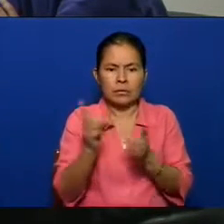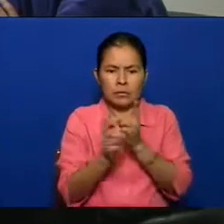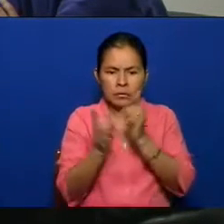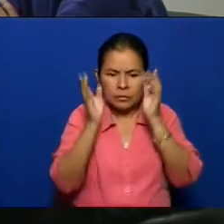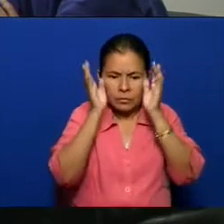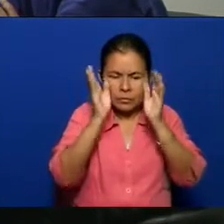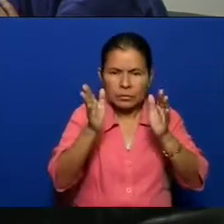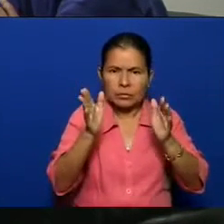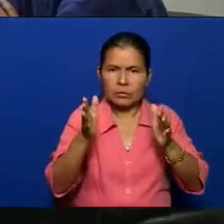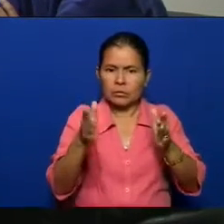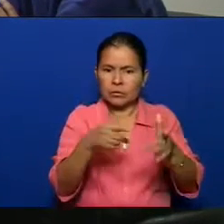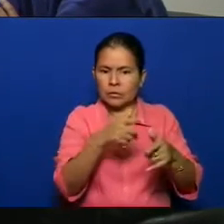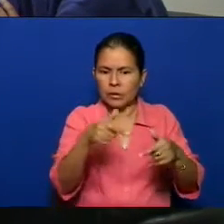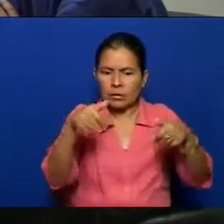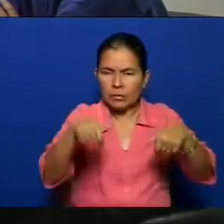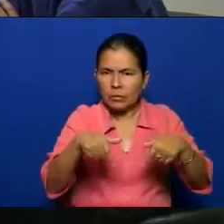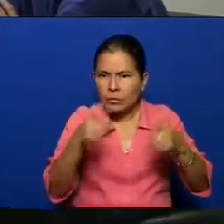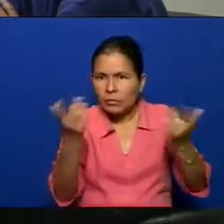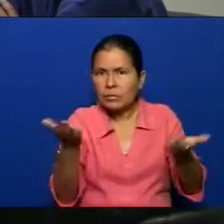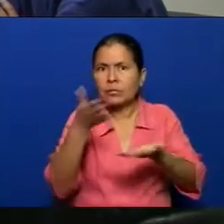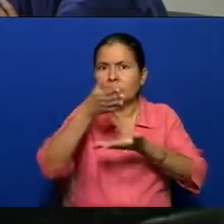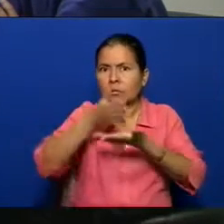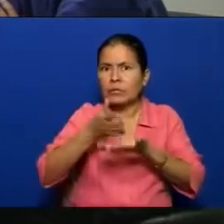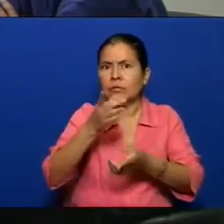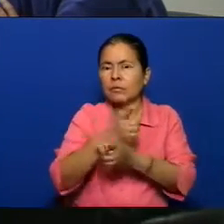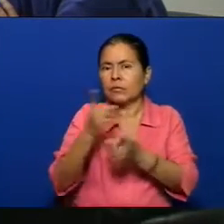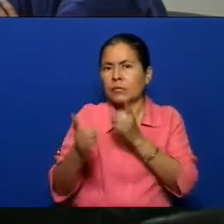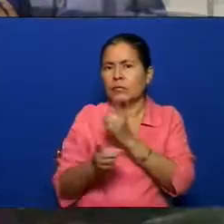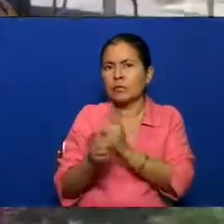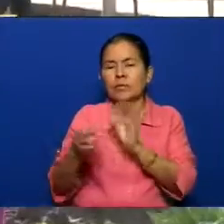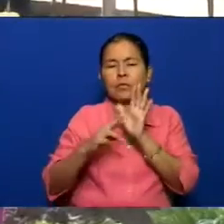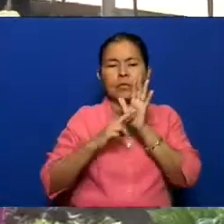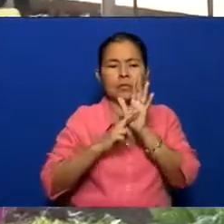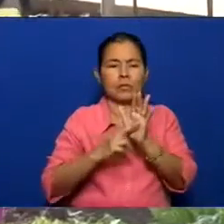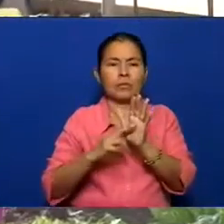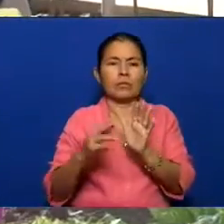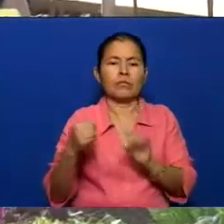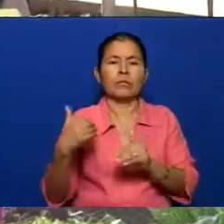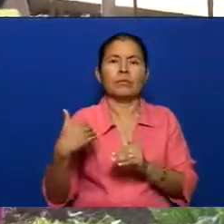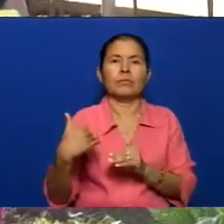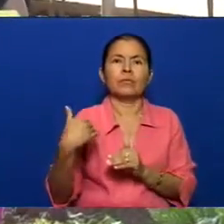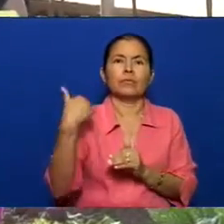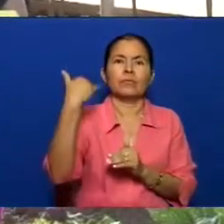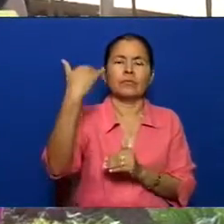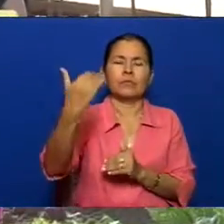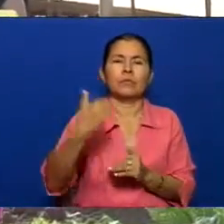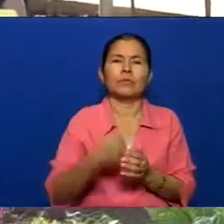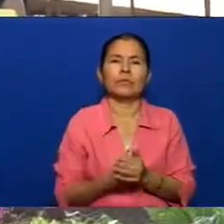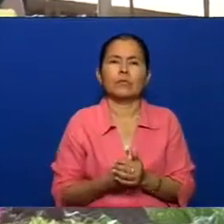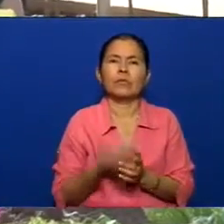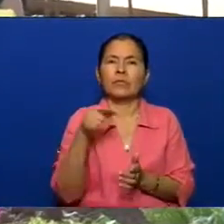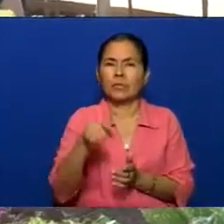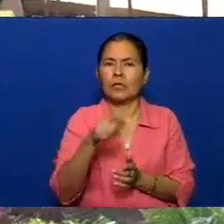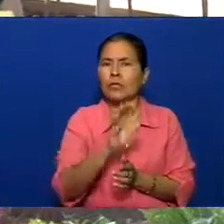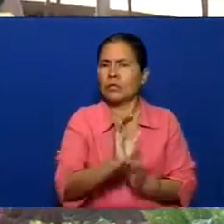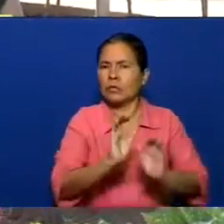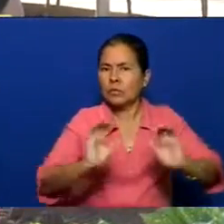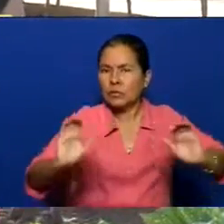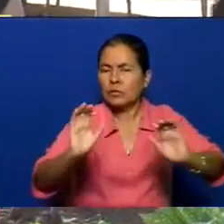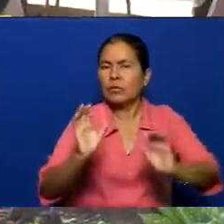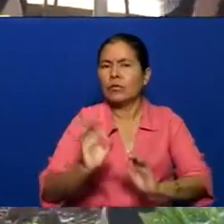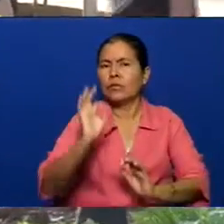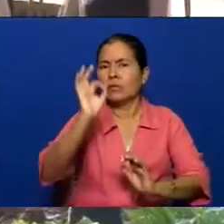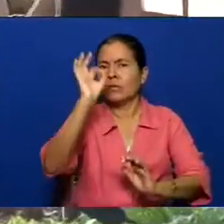una escuela de calidad, es ahora, ahora es donde deben estar registrados al nacer. Sí, son el futuro, pero es ahora la